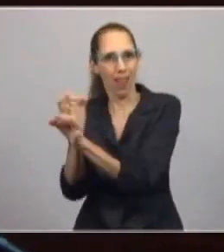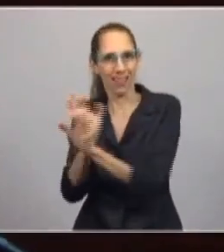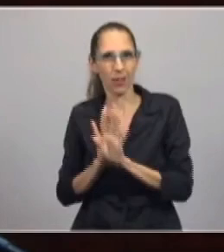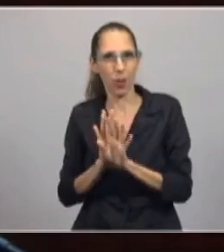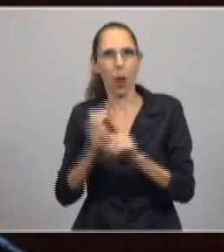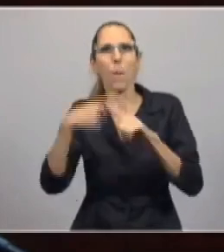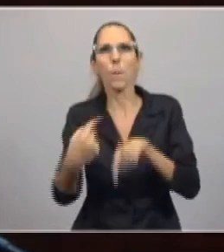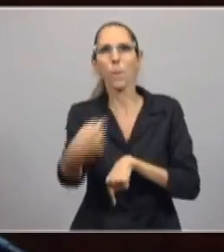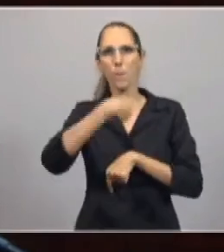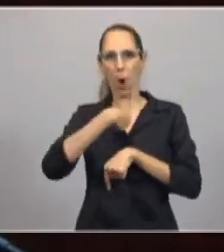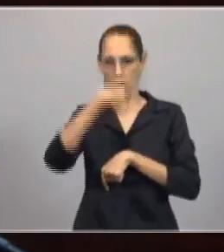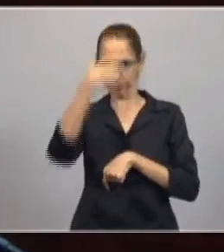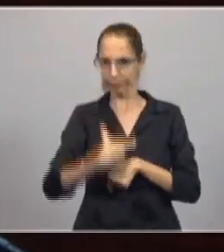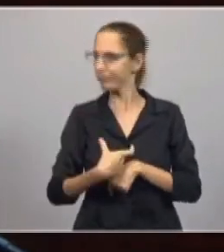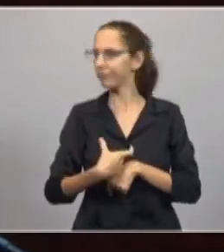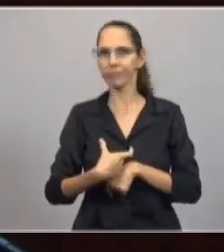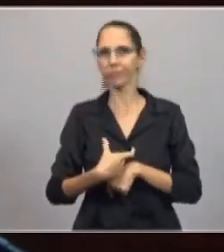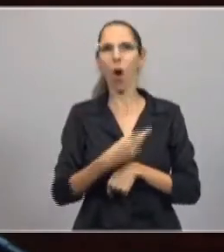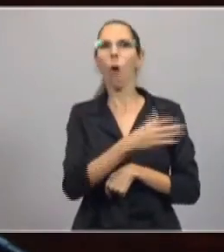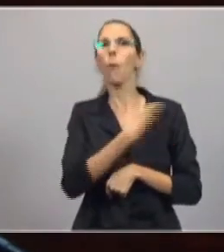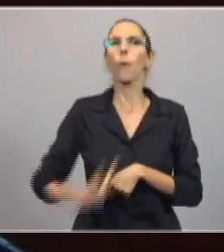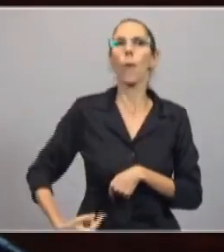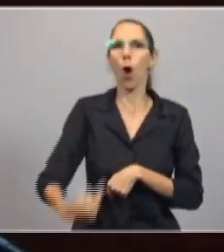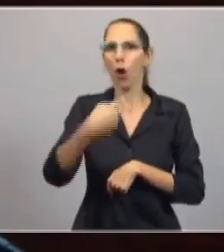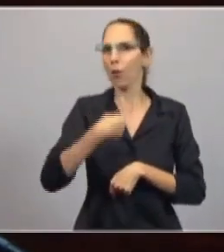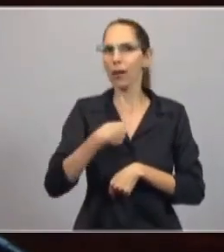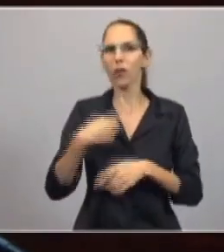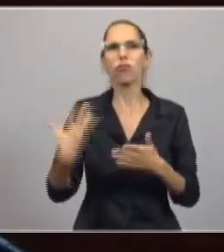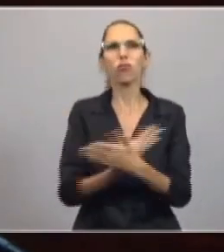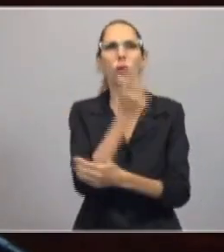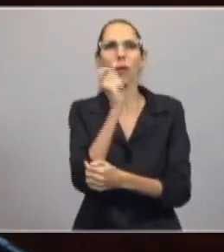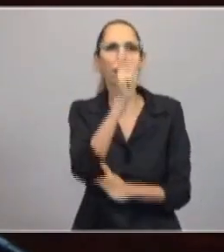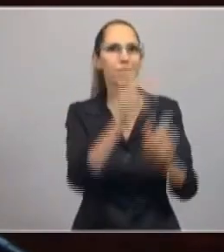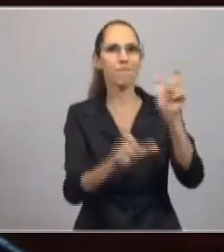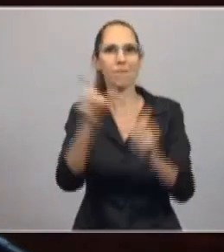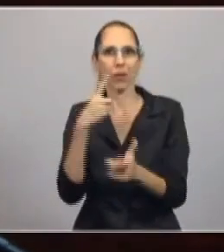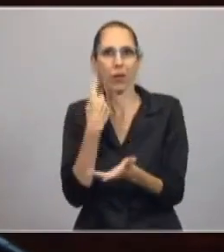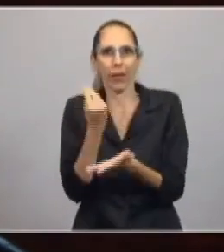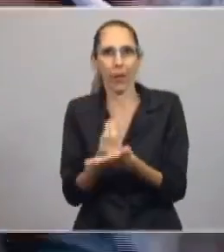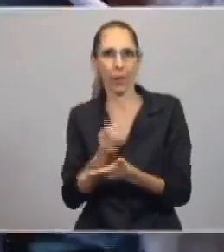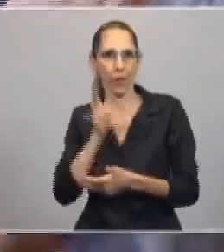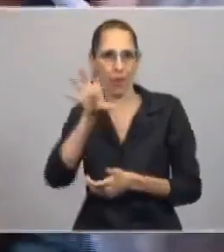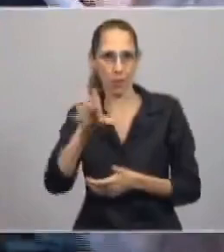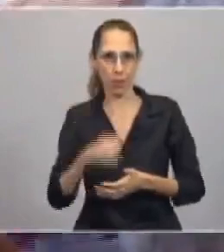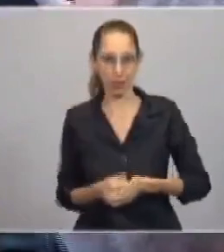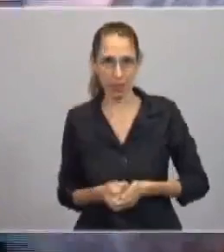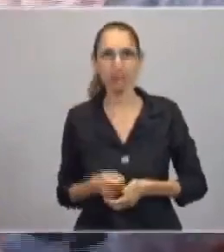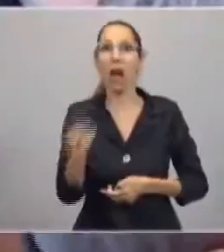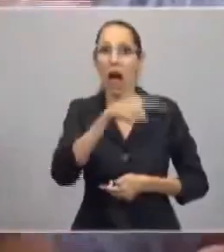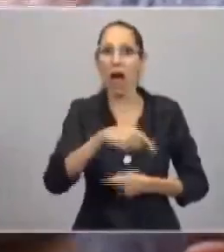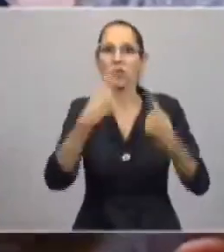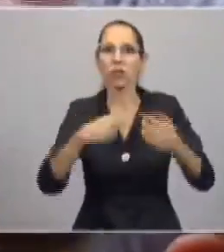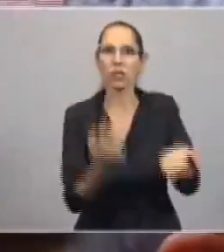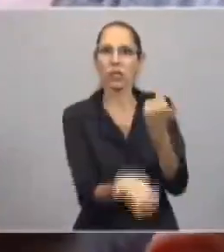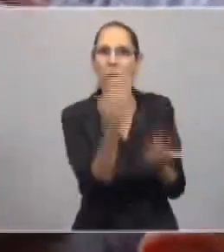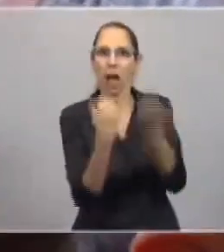no es al gobierno, es al pueblo de la provincia de Buenos Aires al que le sacan sus